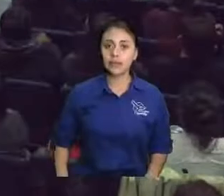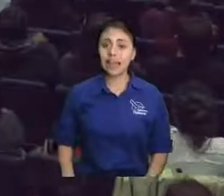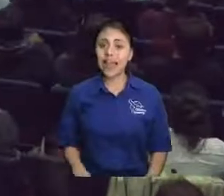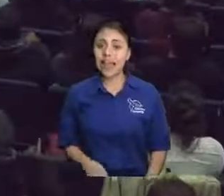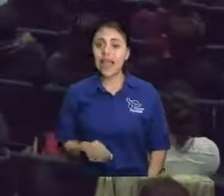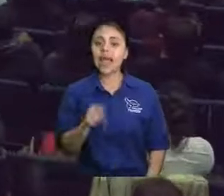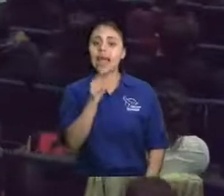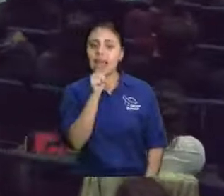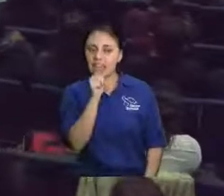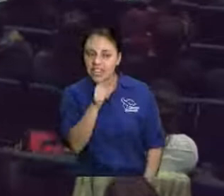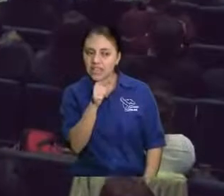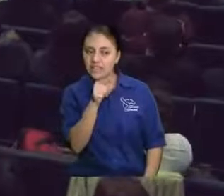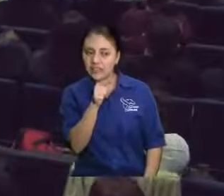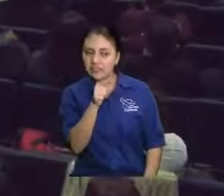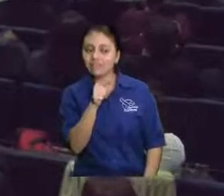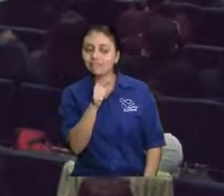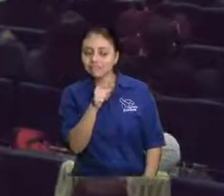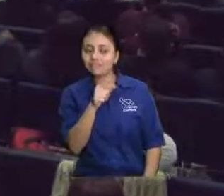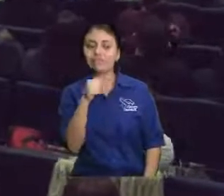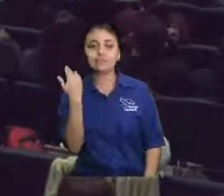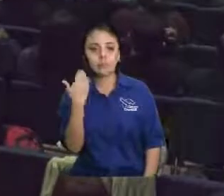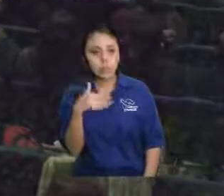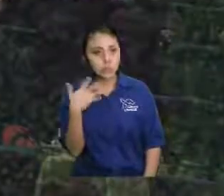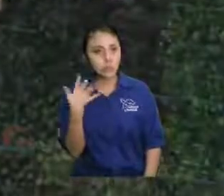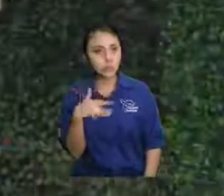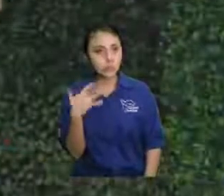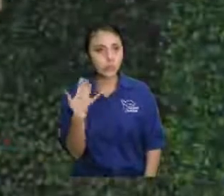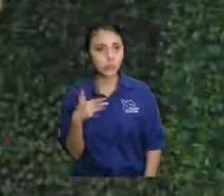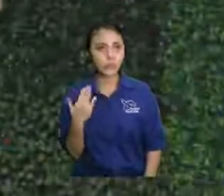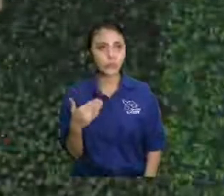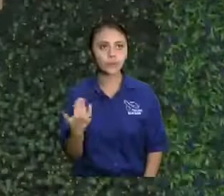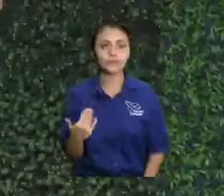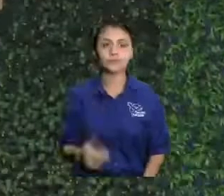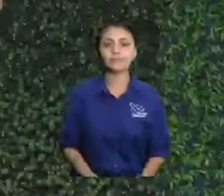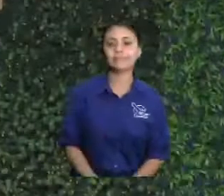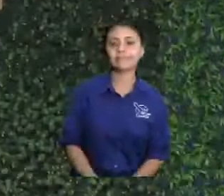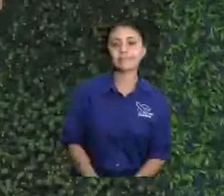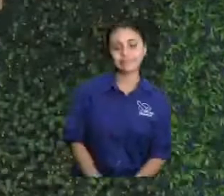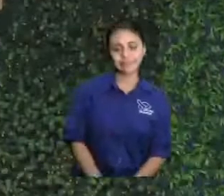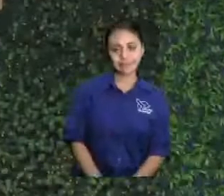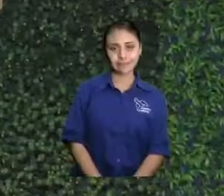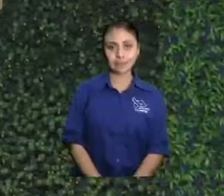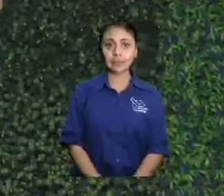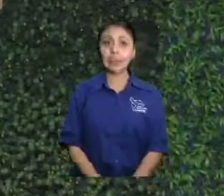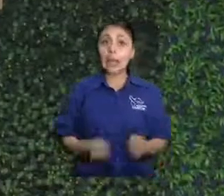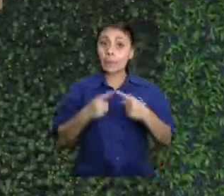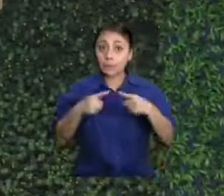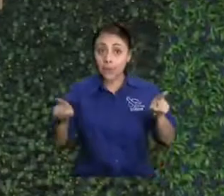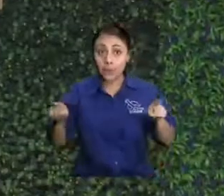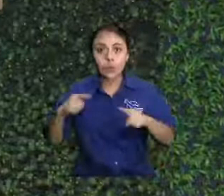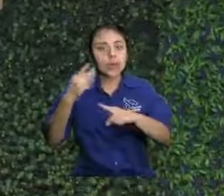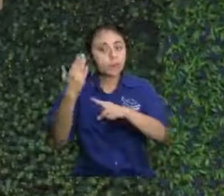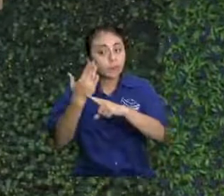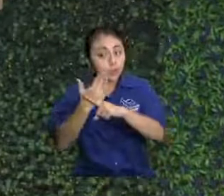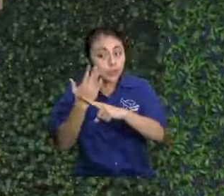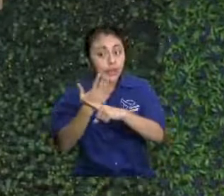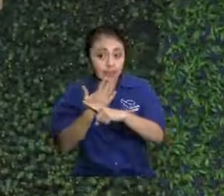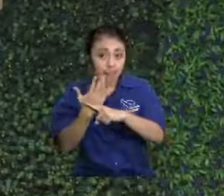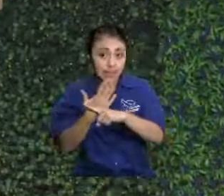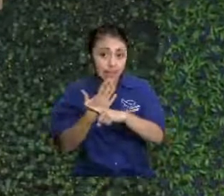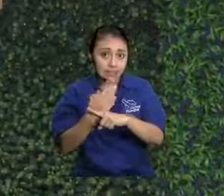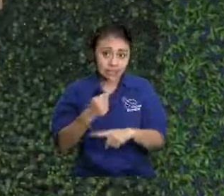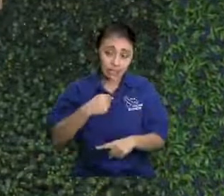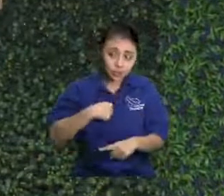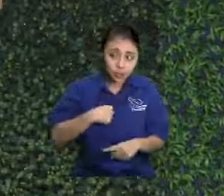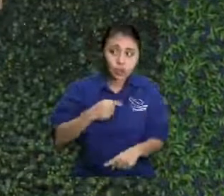Israel. Habla, Padre, deles, preach, Pastor. Sí, pero el problema es que, yo lo hemos dicho